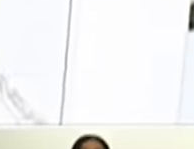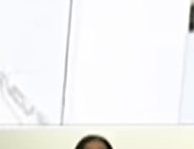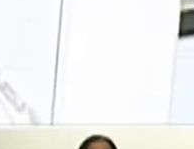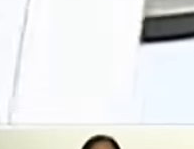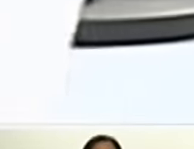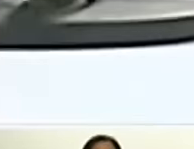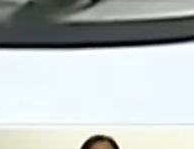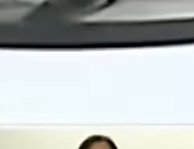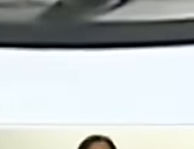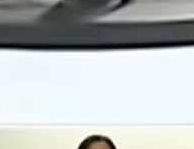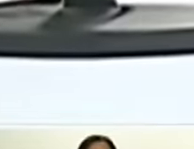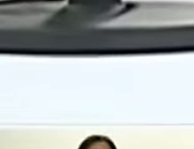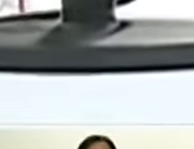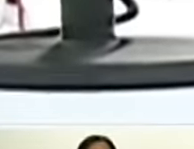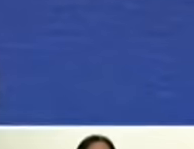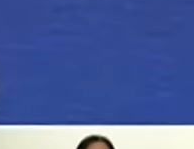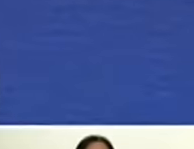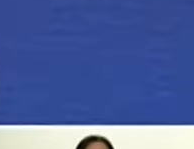de Venezuela.